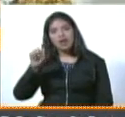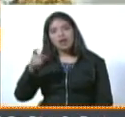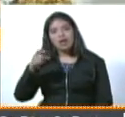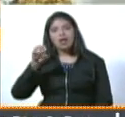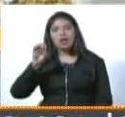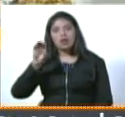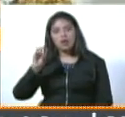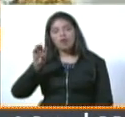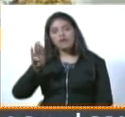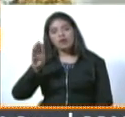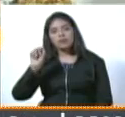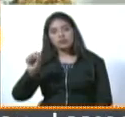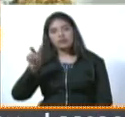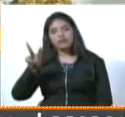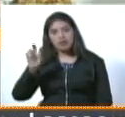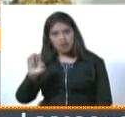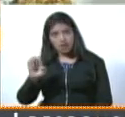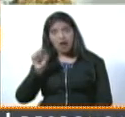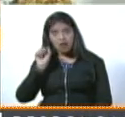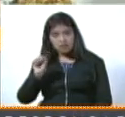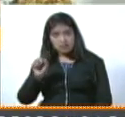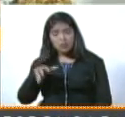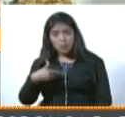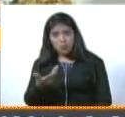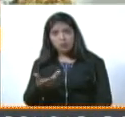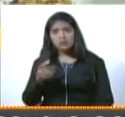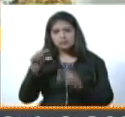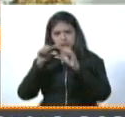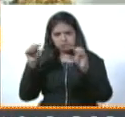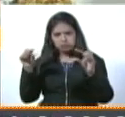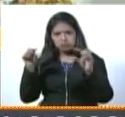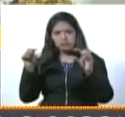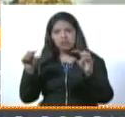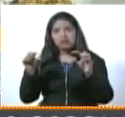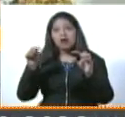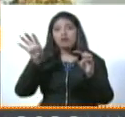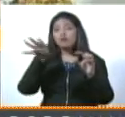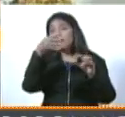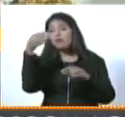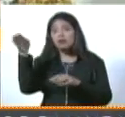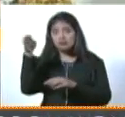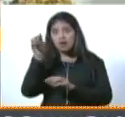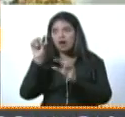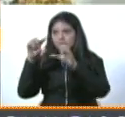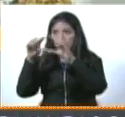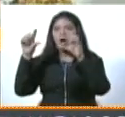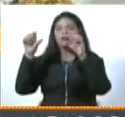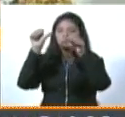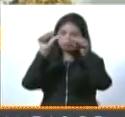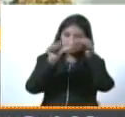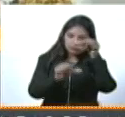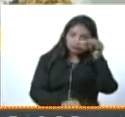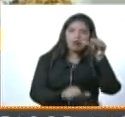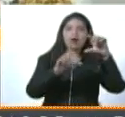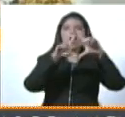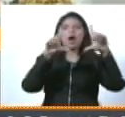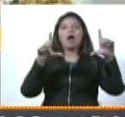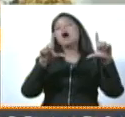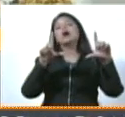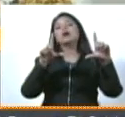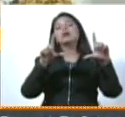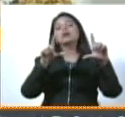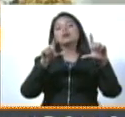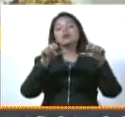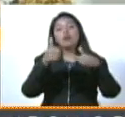www.gobalta.ve, cne.gov.ve, de manera tal que allí, en lo que ahí tienen una bandera para que puedan conocer lo que son los candidatos